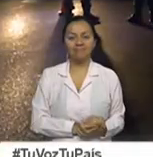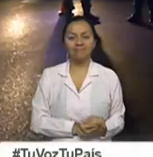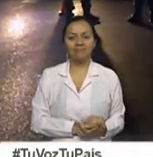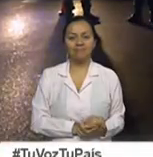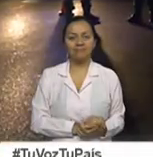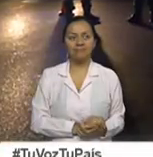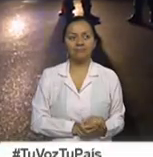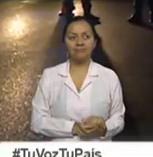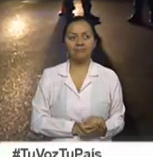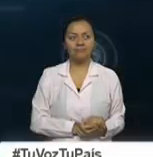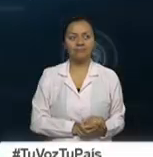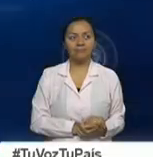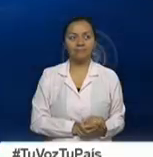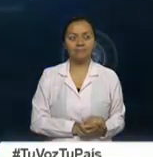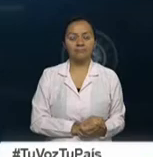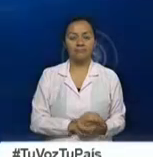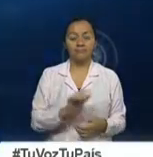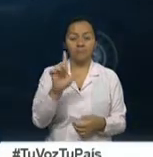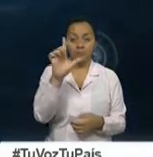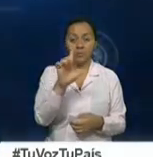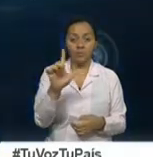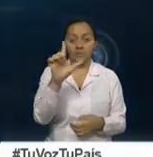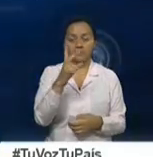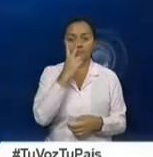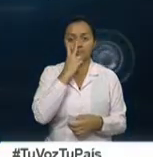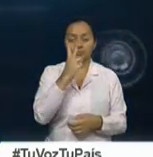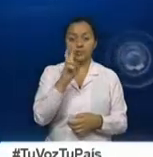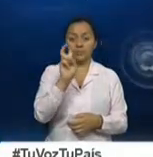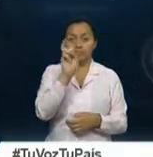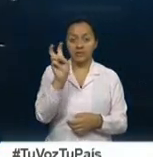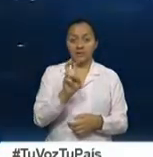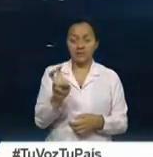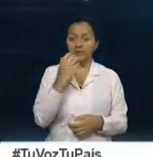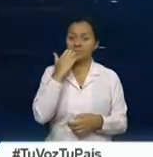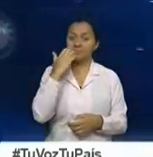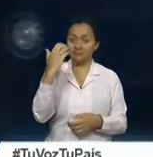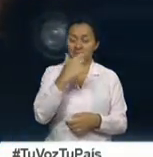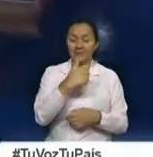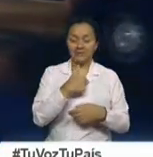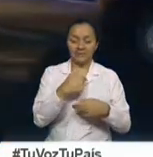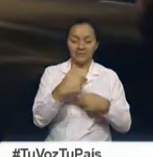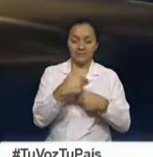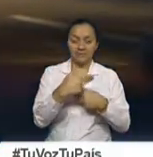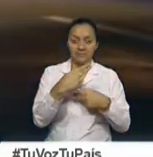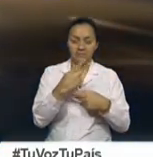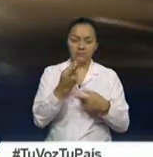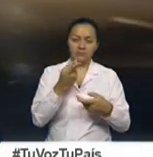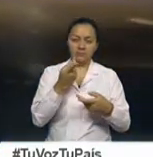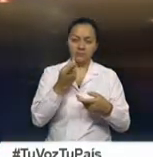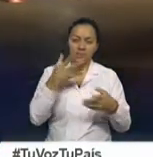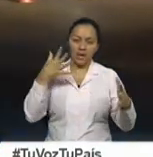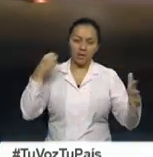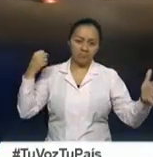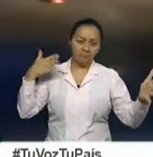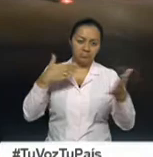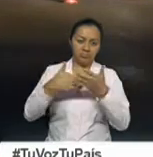Un coche atravesó el lunes la vitrina de una pizzería en la periferia de París, provocando la muerte de una niña de 13